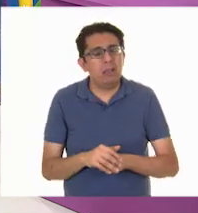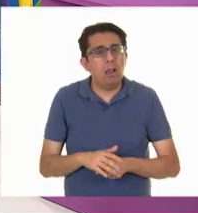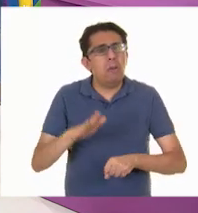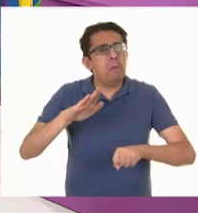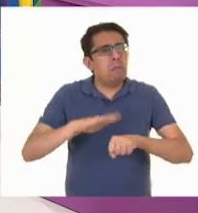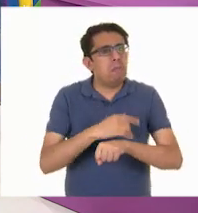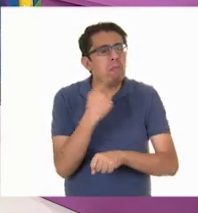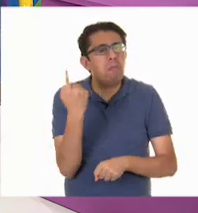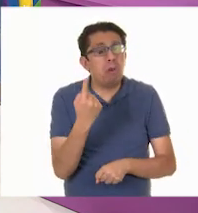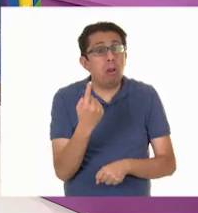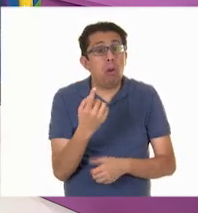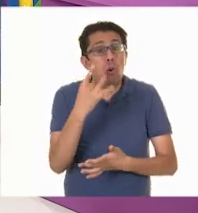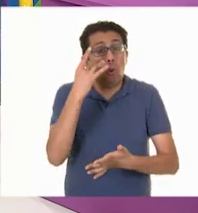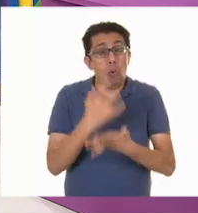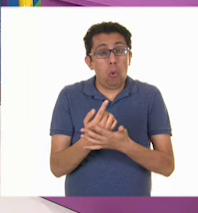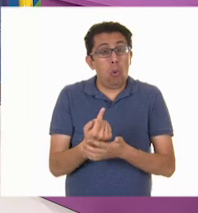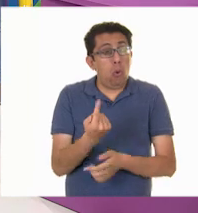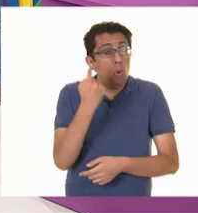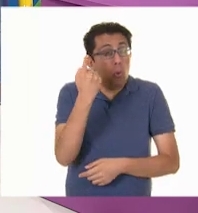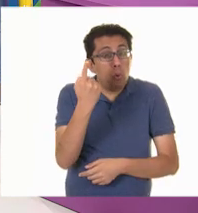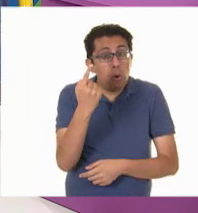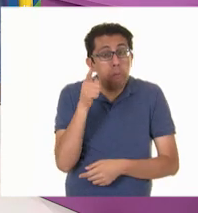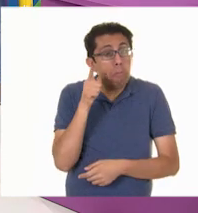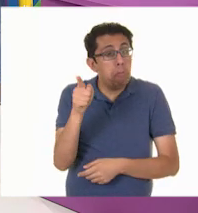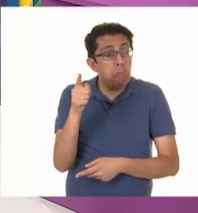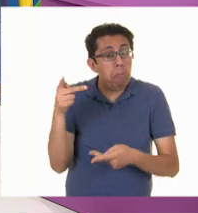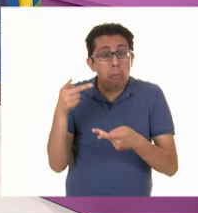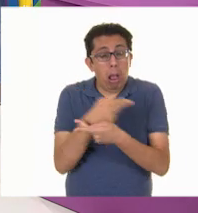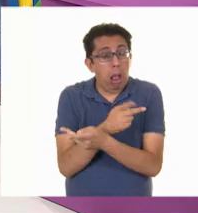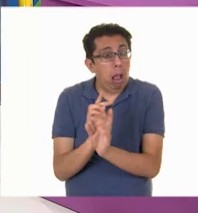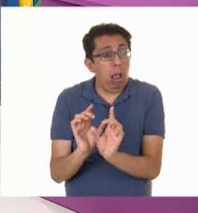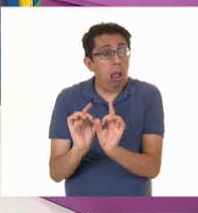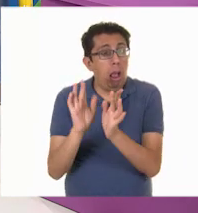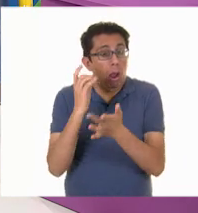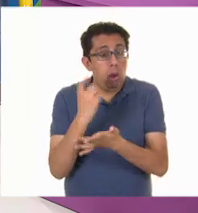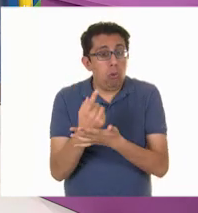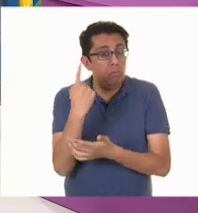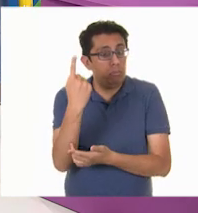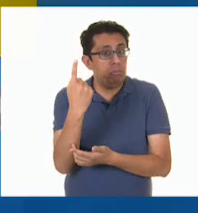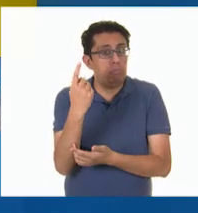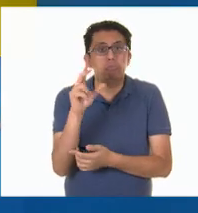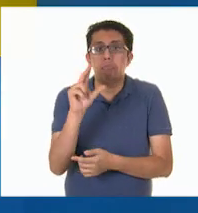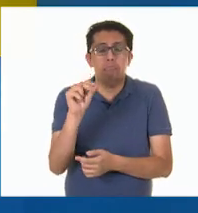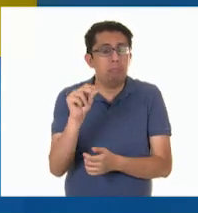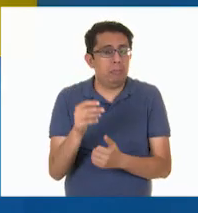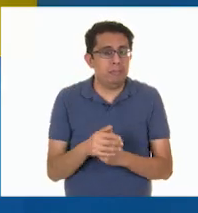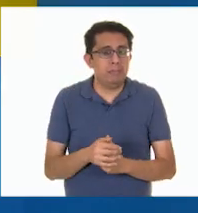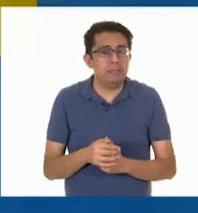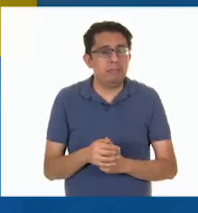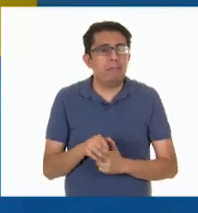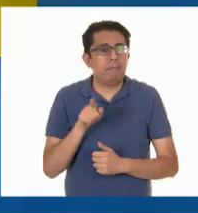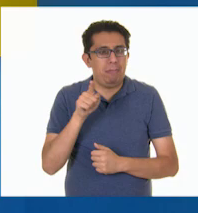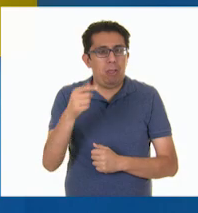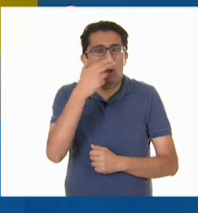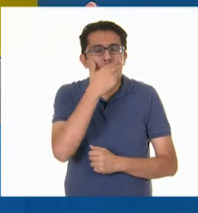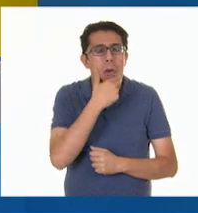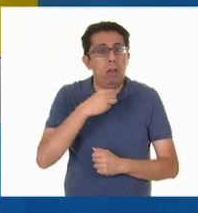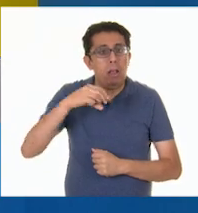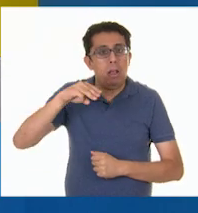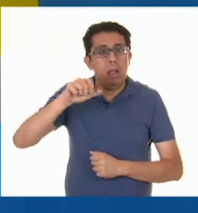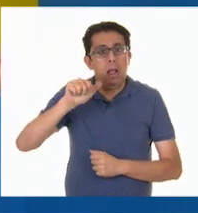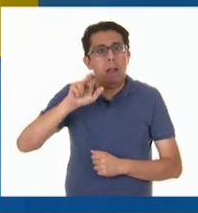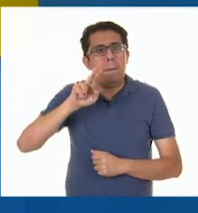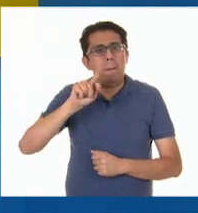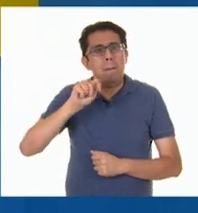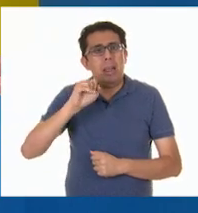es un caso aislado, no es algo que solamente haya pasado una vez, ¿no? En este caso, el señor Martínez puede ser un